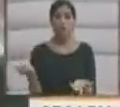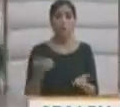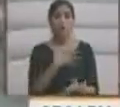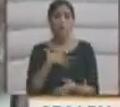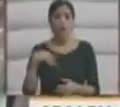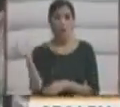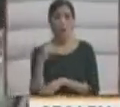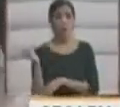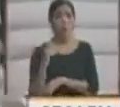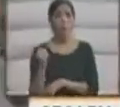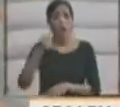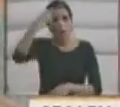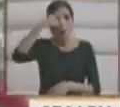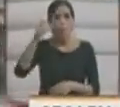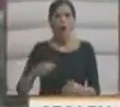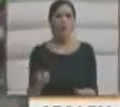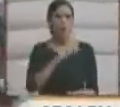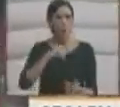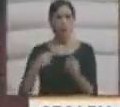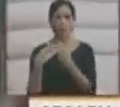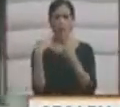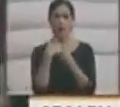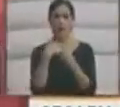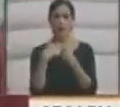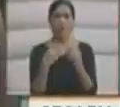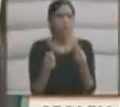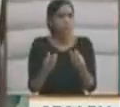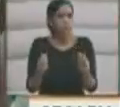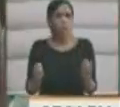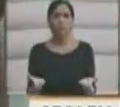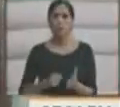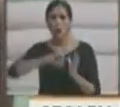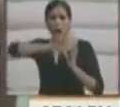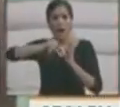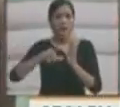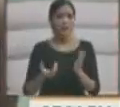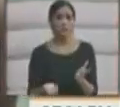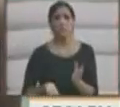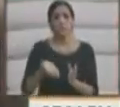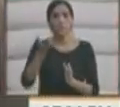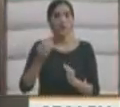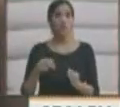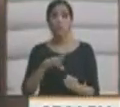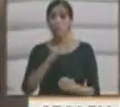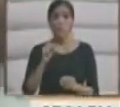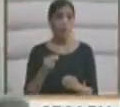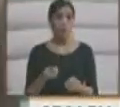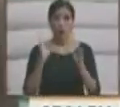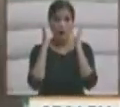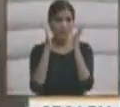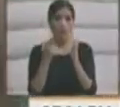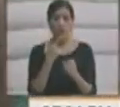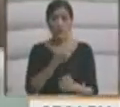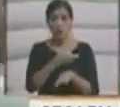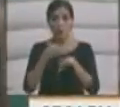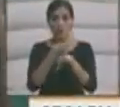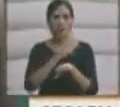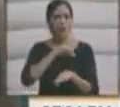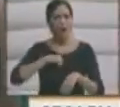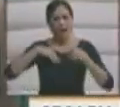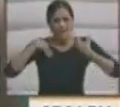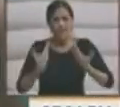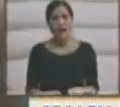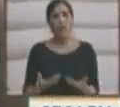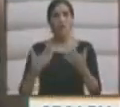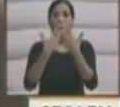¿verdad? Estamos cansados ya del maltrato al pueblo, de la especulación, de que no acatan lo que dice el gobierno. Ya estamos cansados de que estos